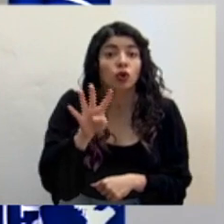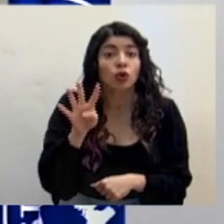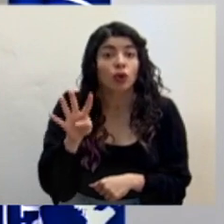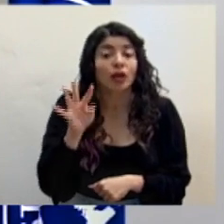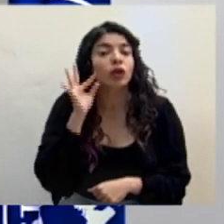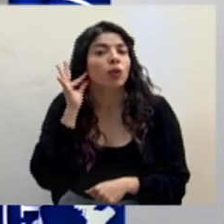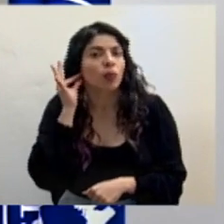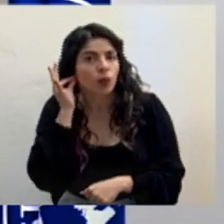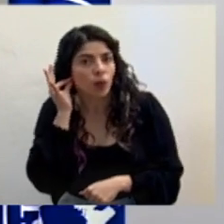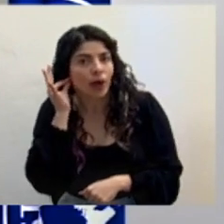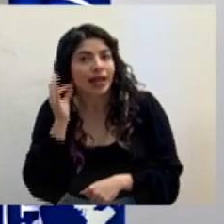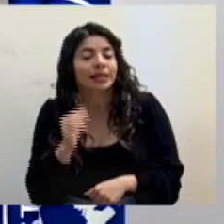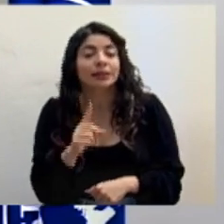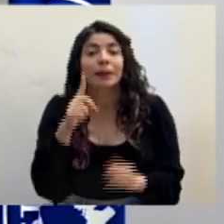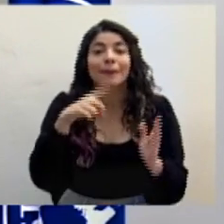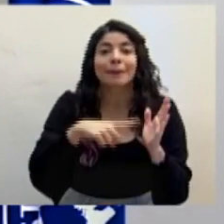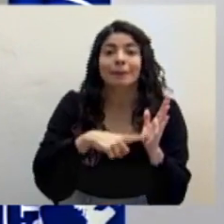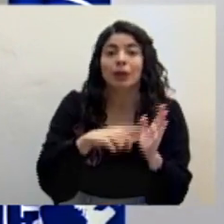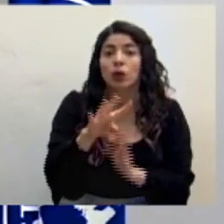son mujeres y